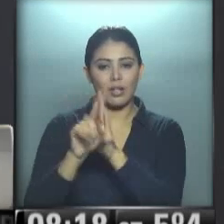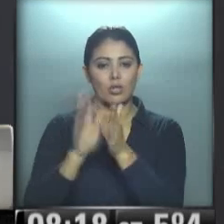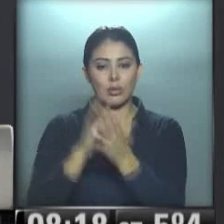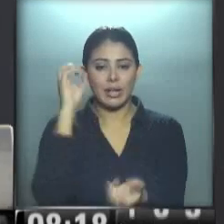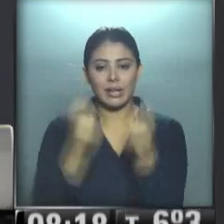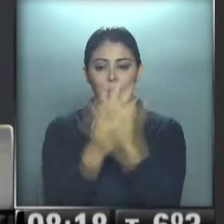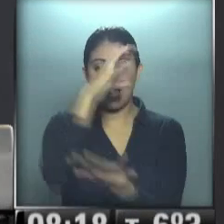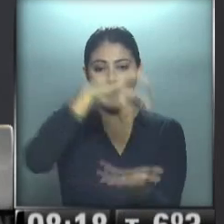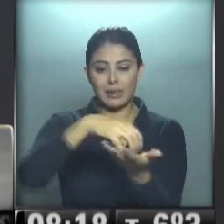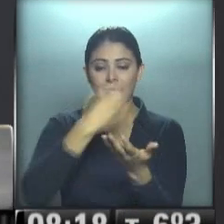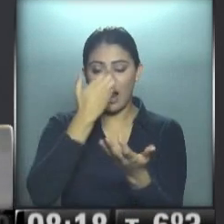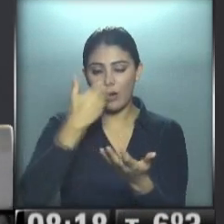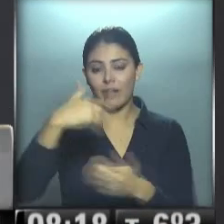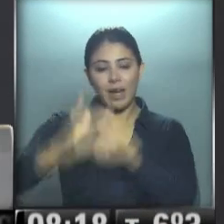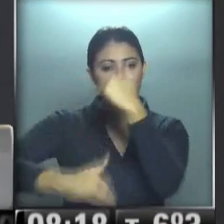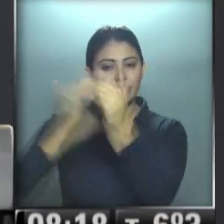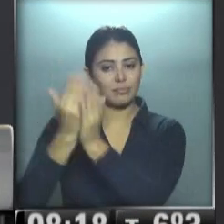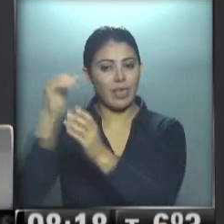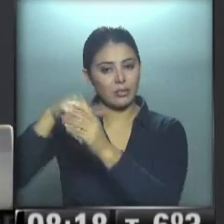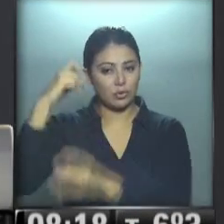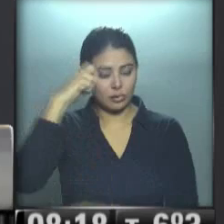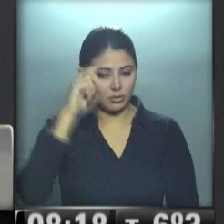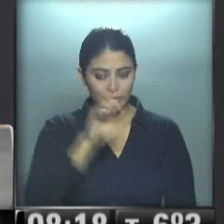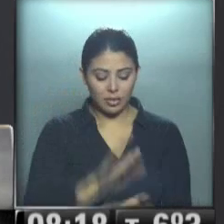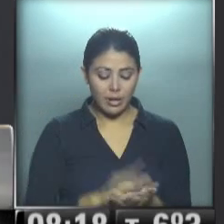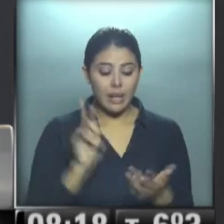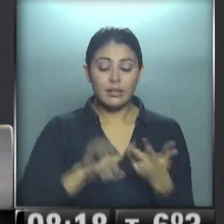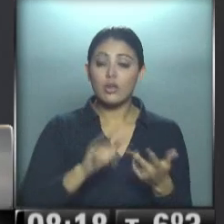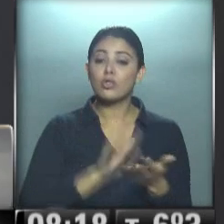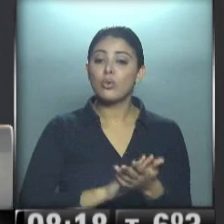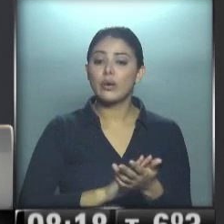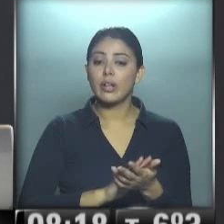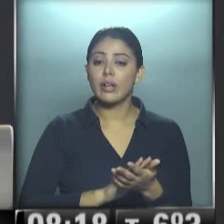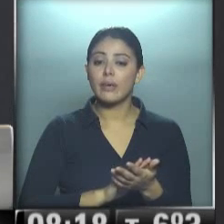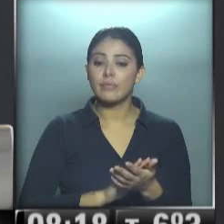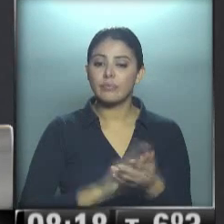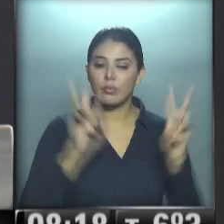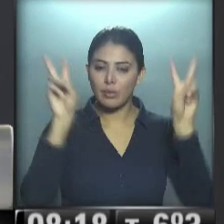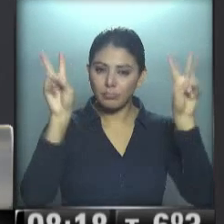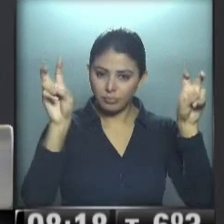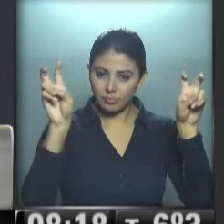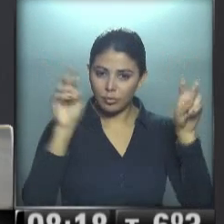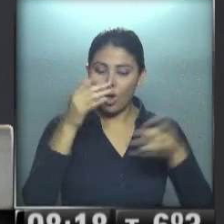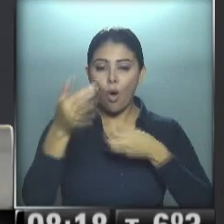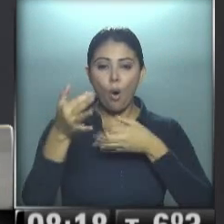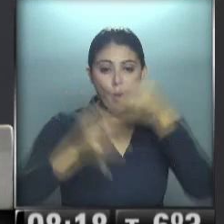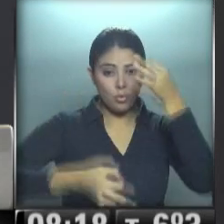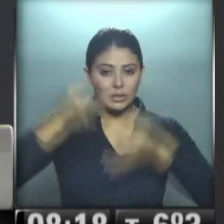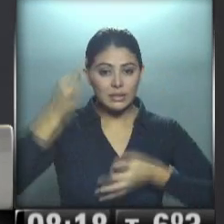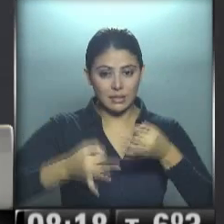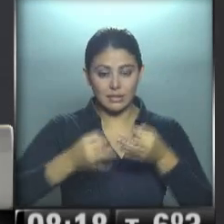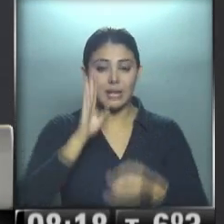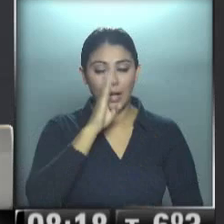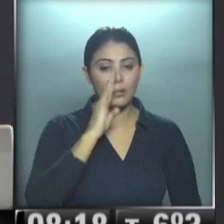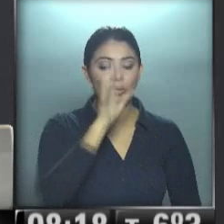a una agencia es un proceso de tratamiento de carácter legislativo tercero respecto a la cuestión estrictamente judicial en